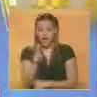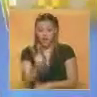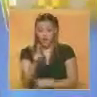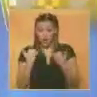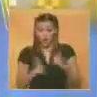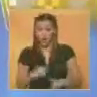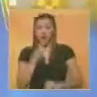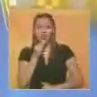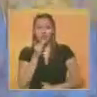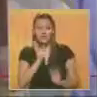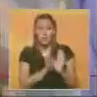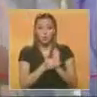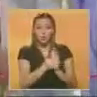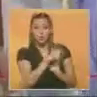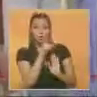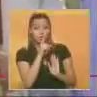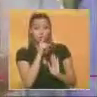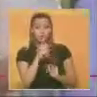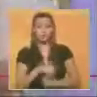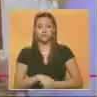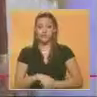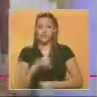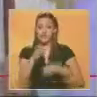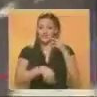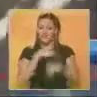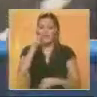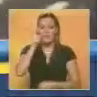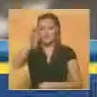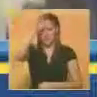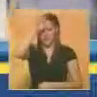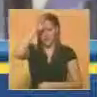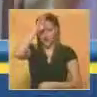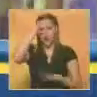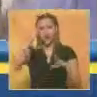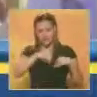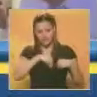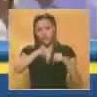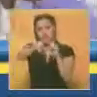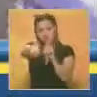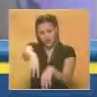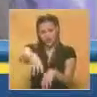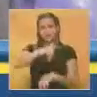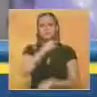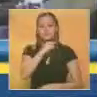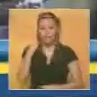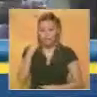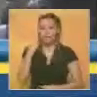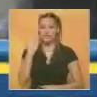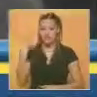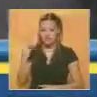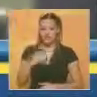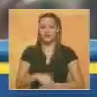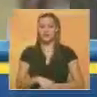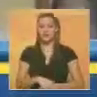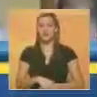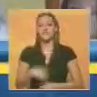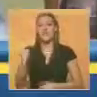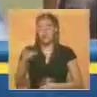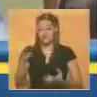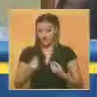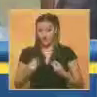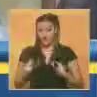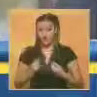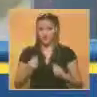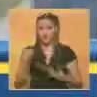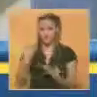hijos adolescentes El Vaticano dijo que el Papa Benedicto XV aceptó la renuncia del padre Gabino Zavala nacido en los Estados el